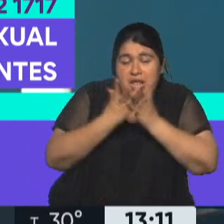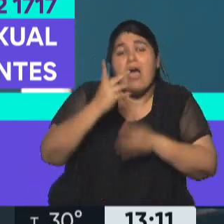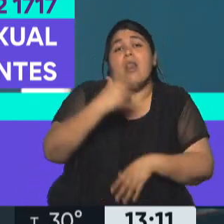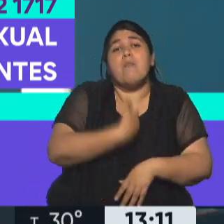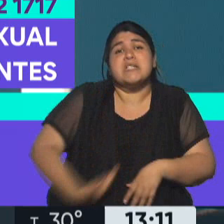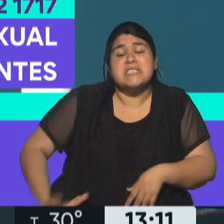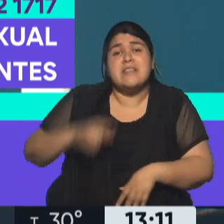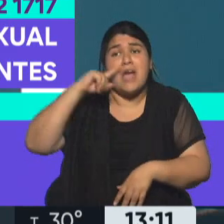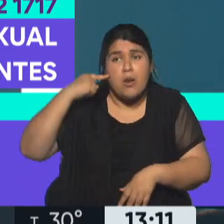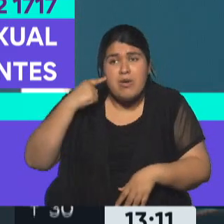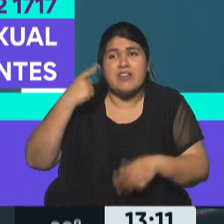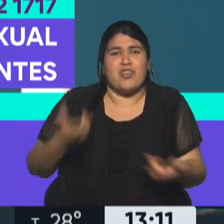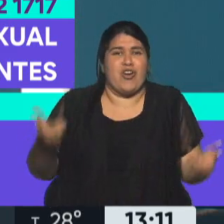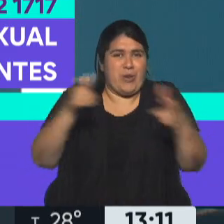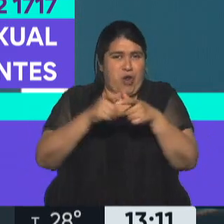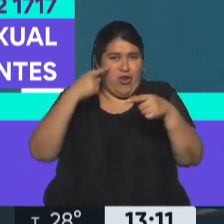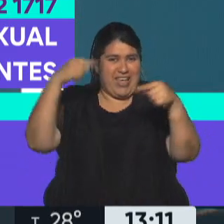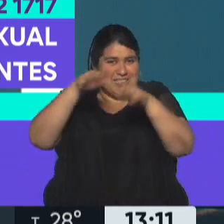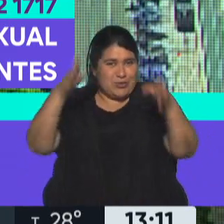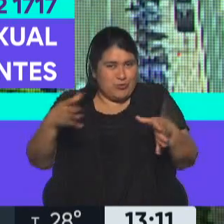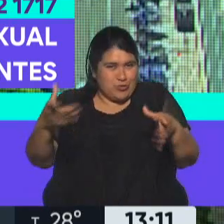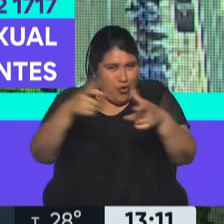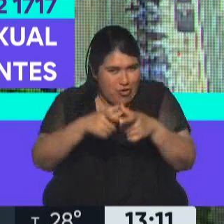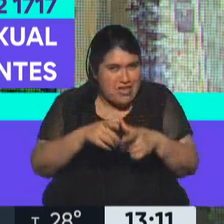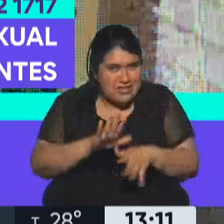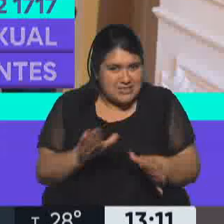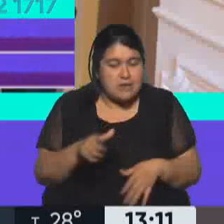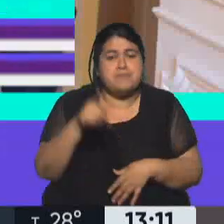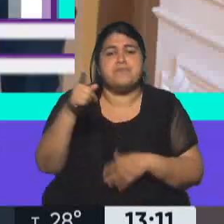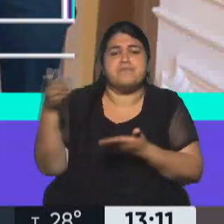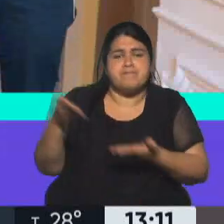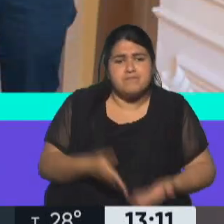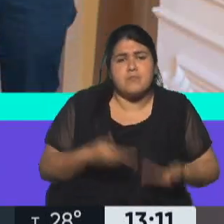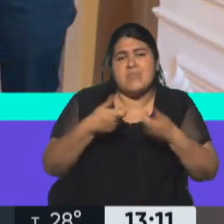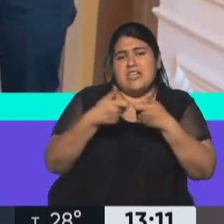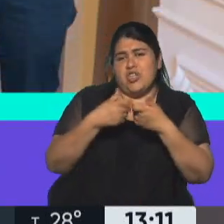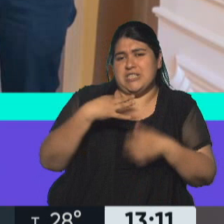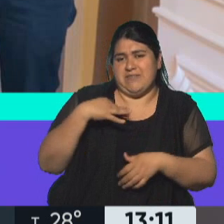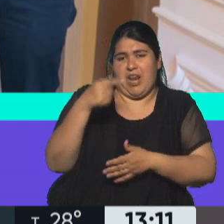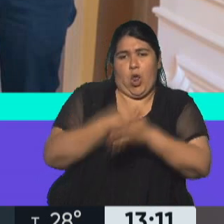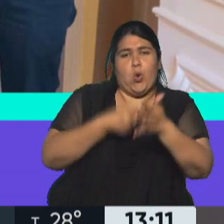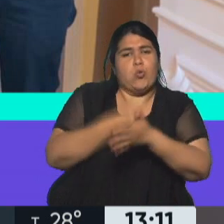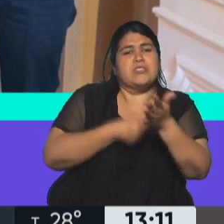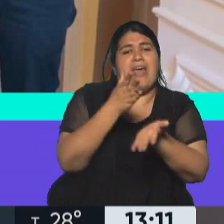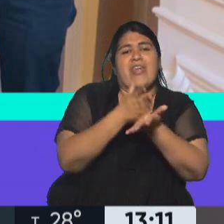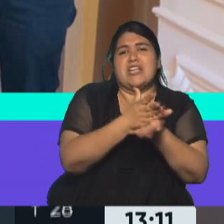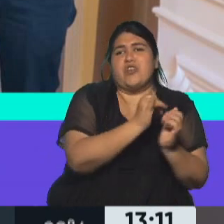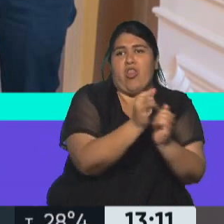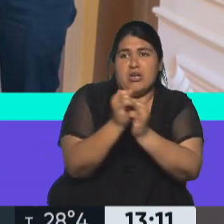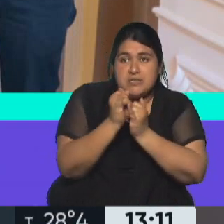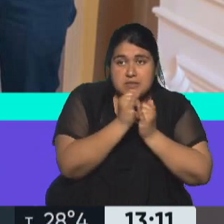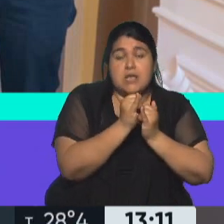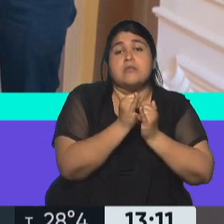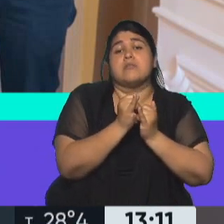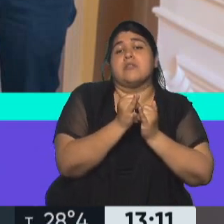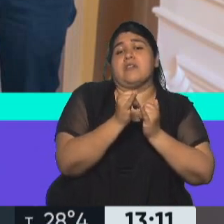Fernández reunido con entidades. Sí, recibió una entidad civil que es lucha también por los derechos de los adolescentes. Le